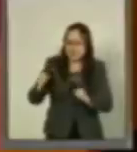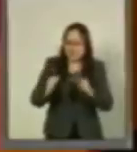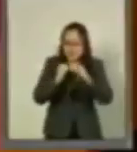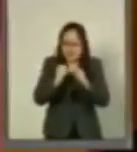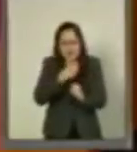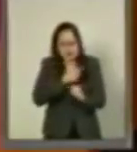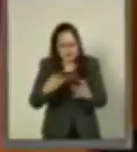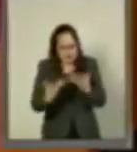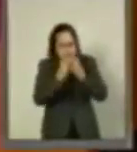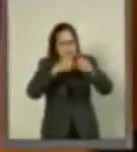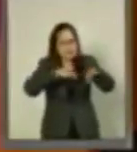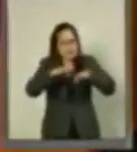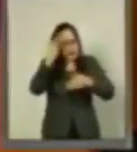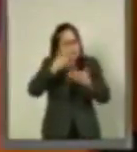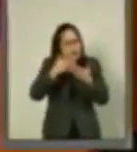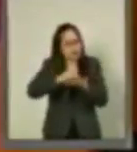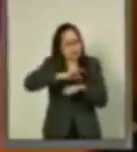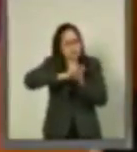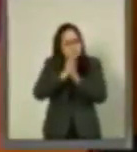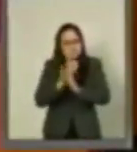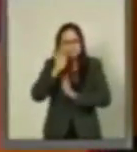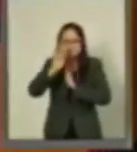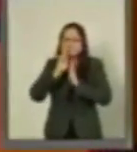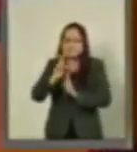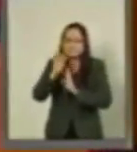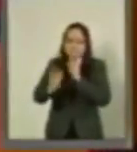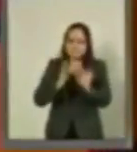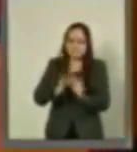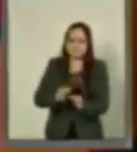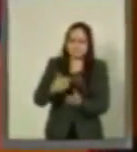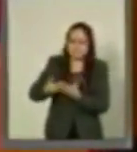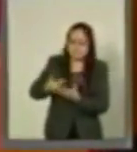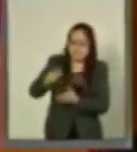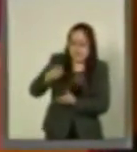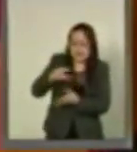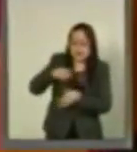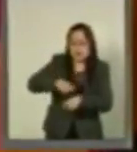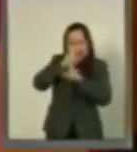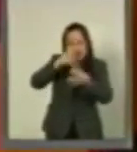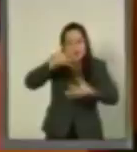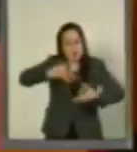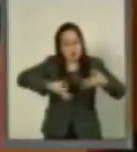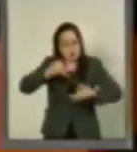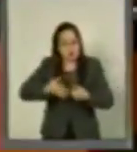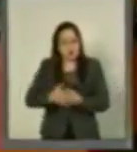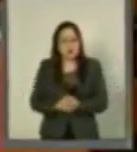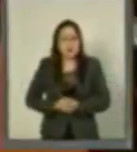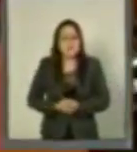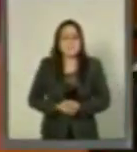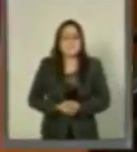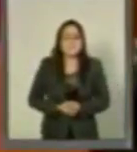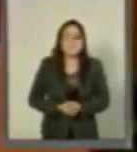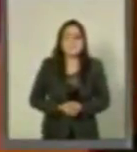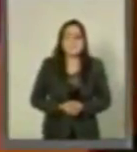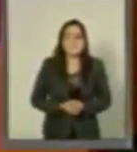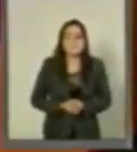para tener el resultado que queremos de esta impartición de justicia. Es